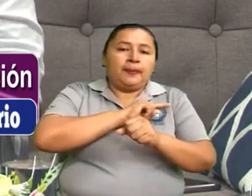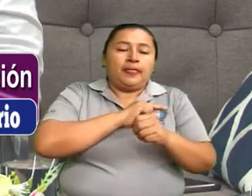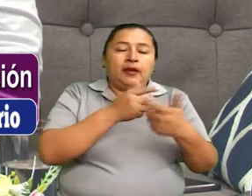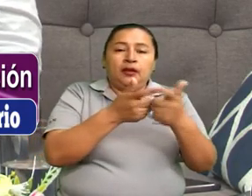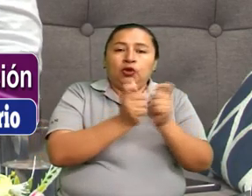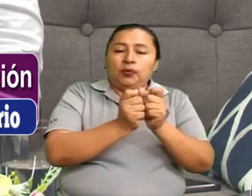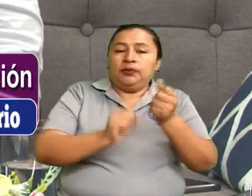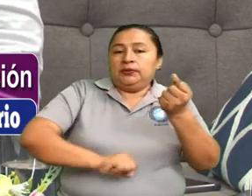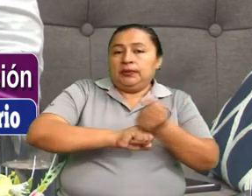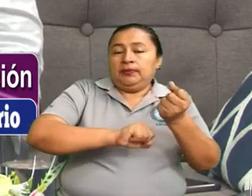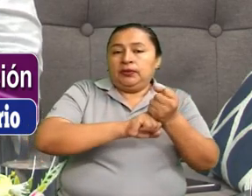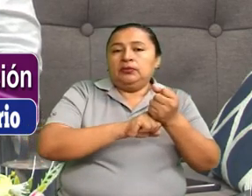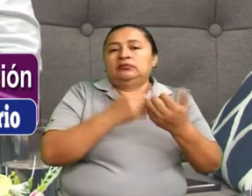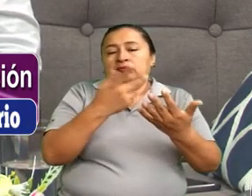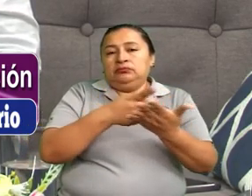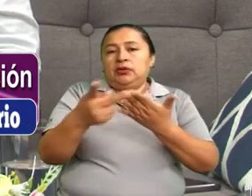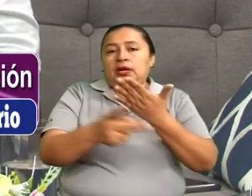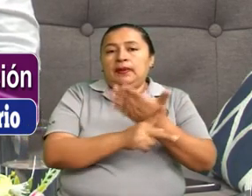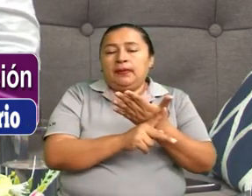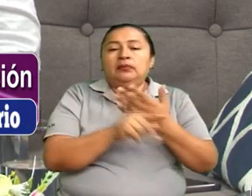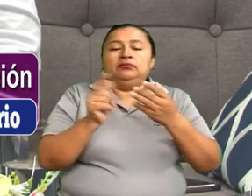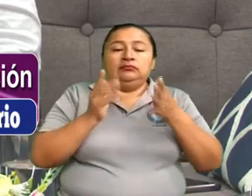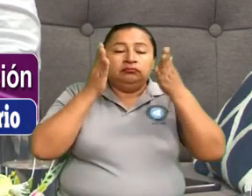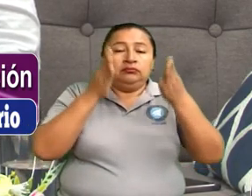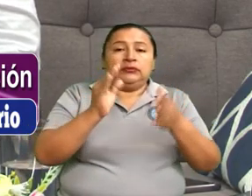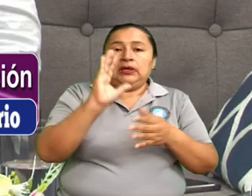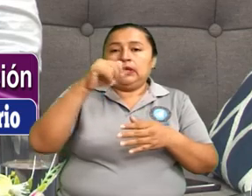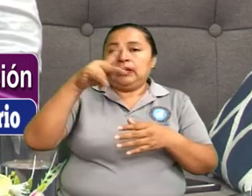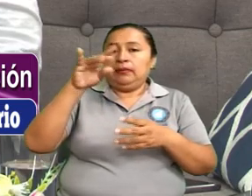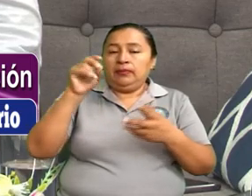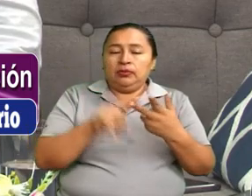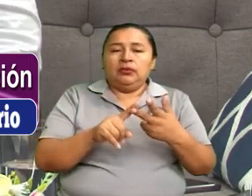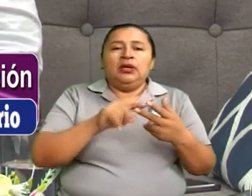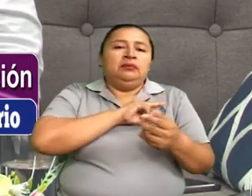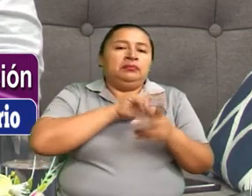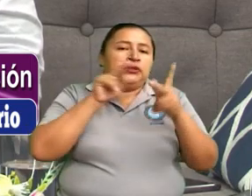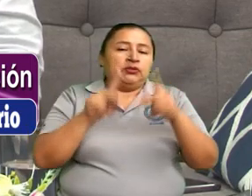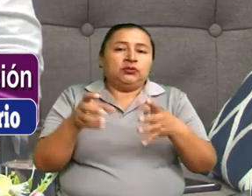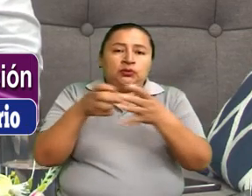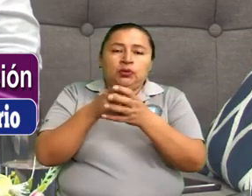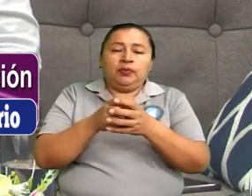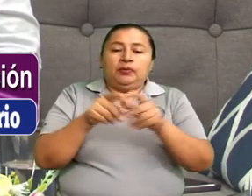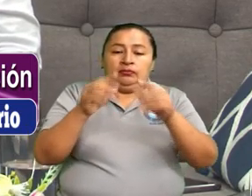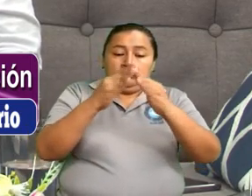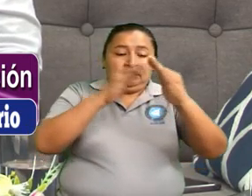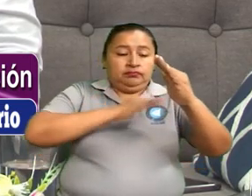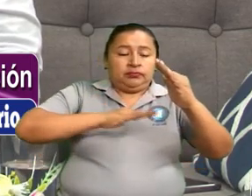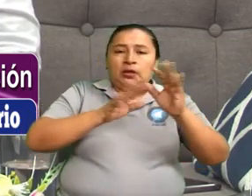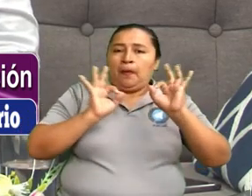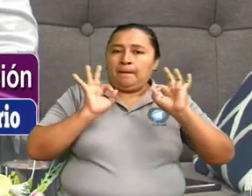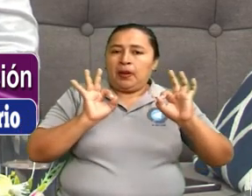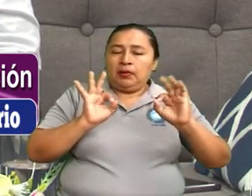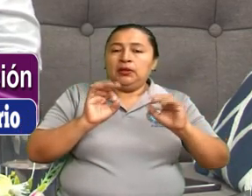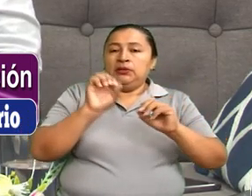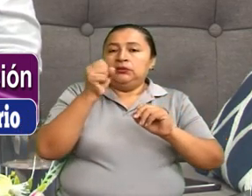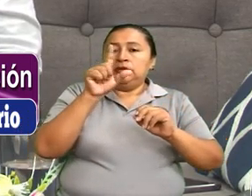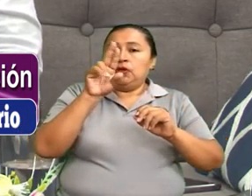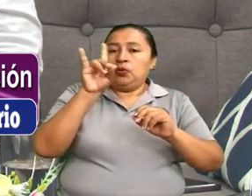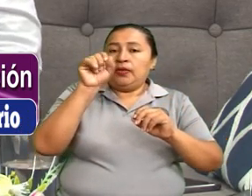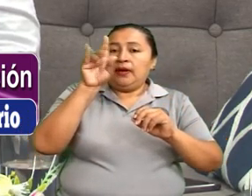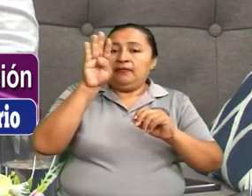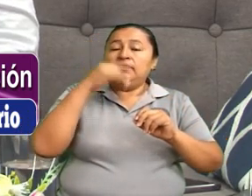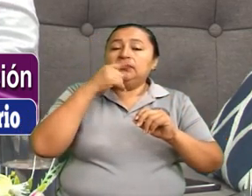solidarios alrededor del programa de emprendimientos en el campo, tenemos grupos solidarios alrededor de Patio Saludable. Patio Saludable es una estrategia